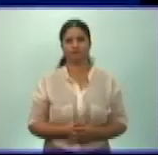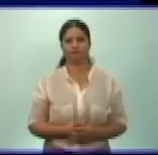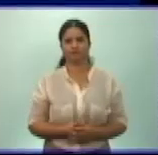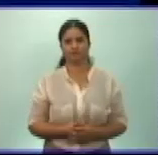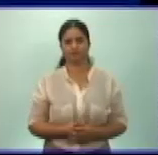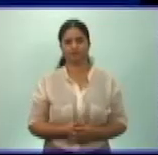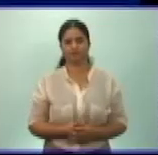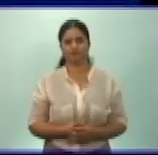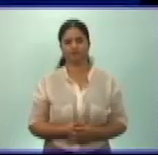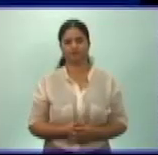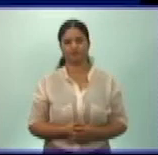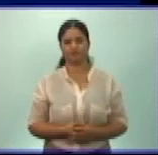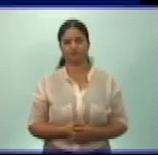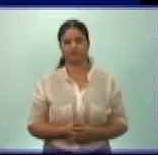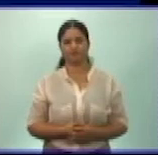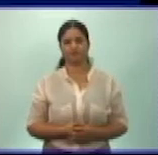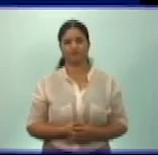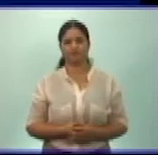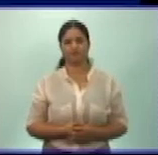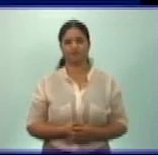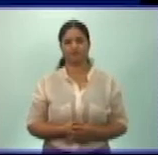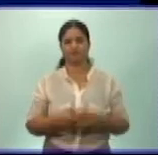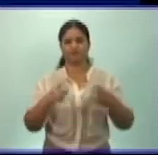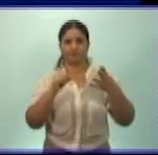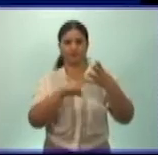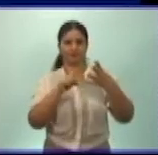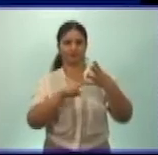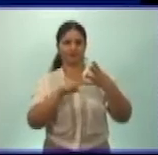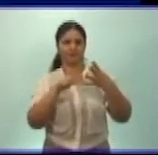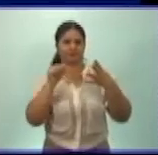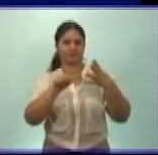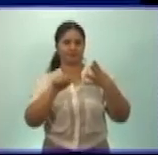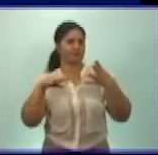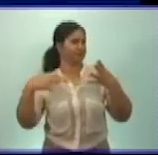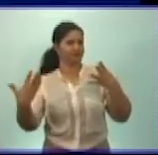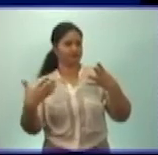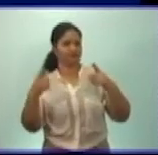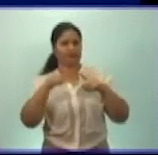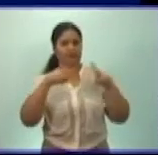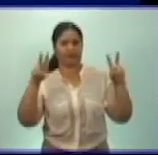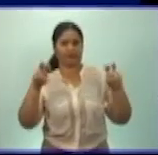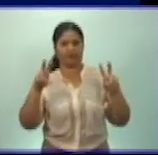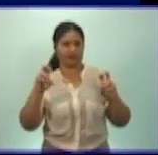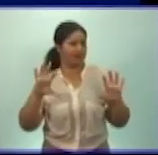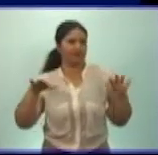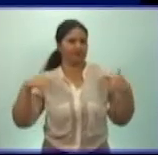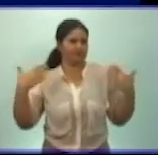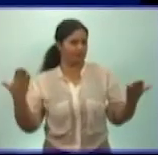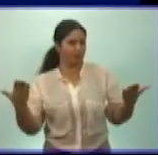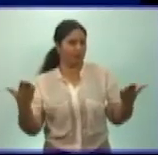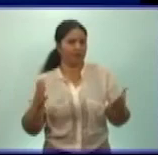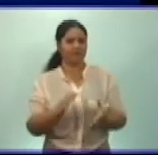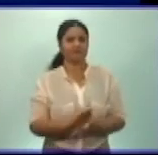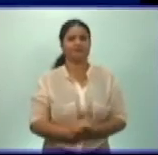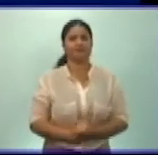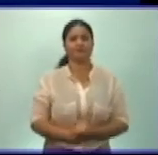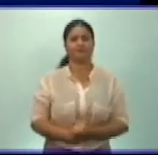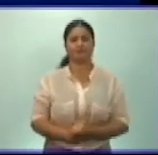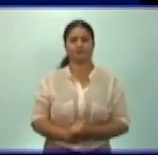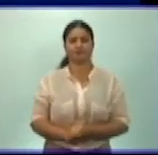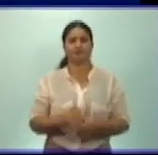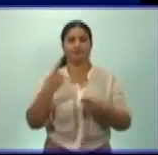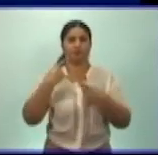Inciso D, ¿cuál es el tema de esta obra? ¿Cómo se manifiestan las ideas del clasicismo en el